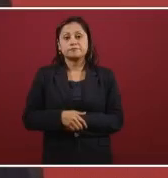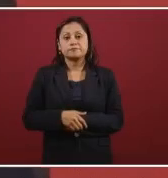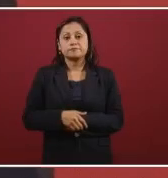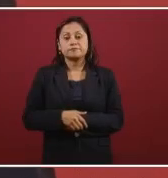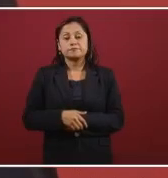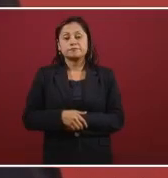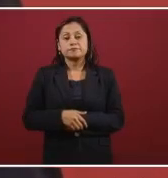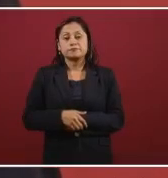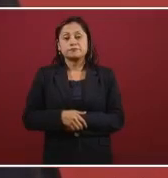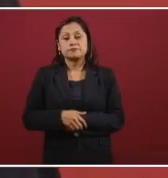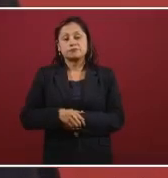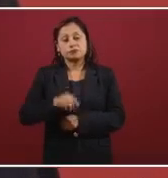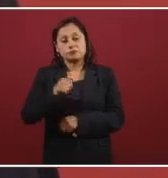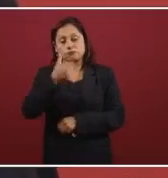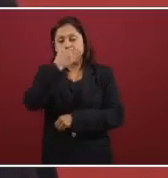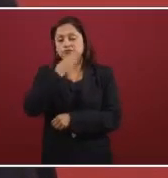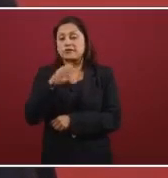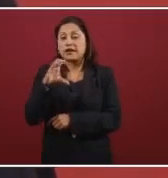Carlos Monsiváis,